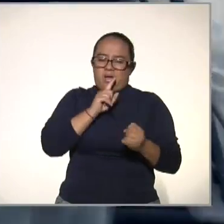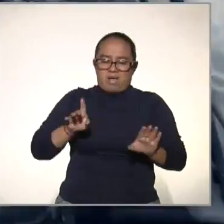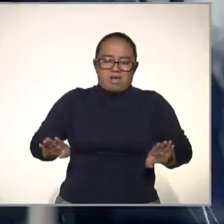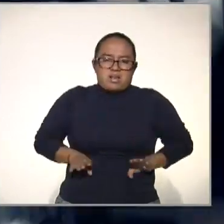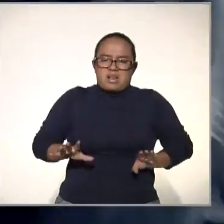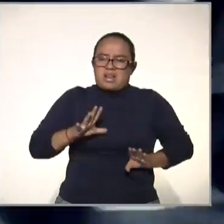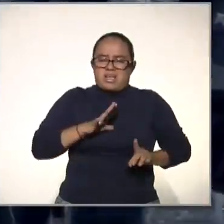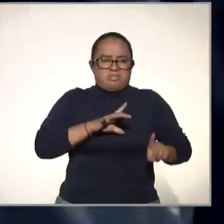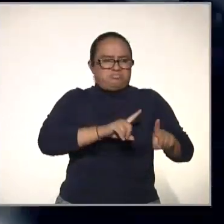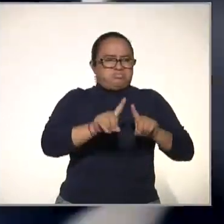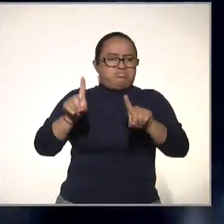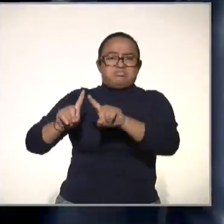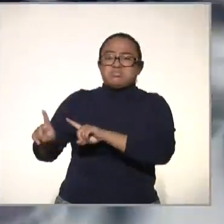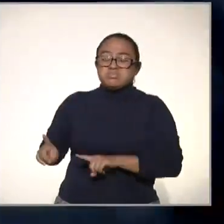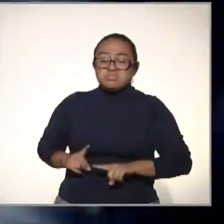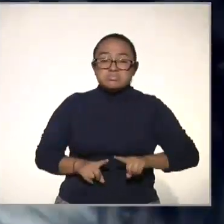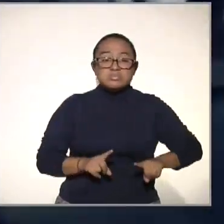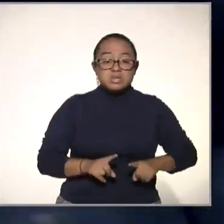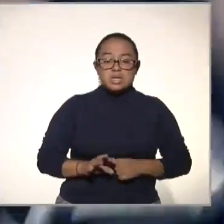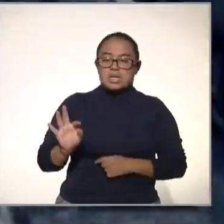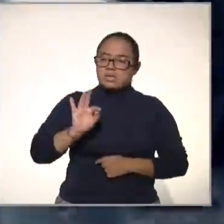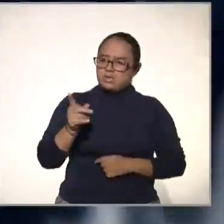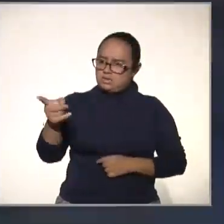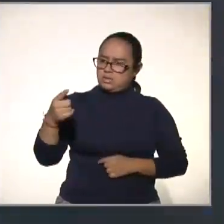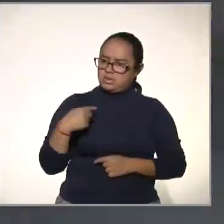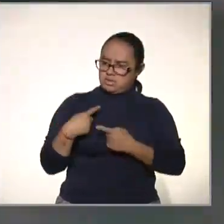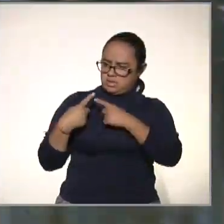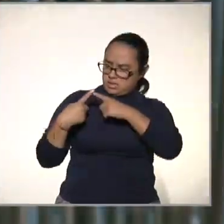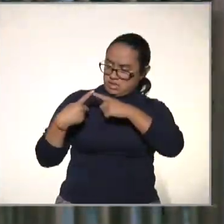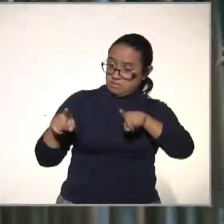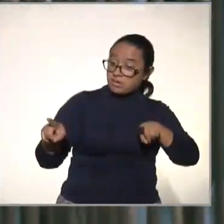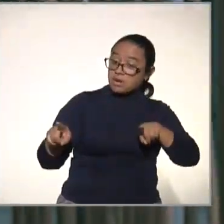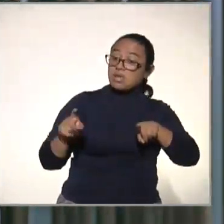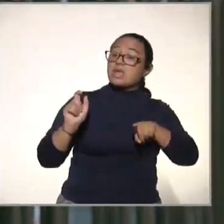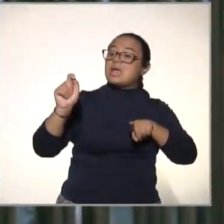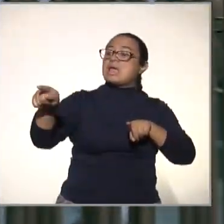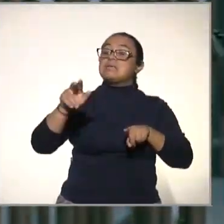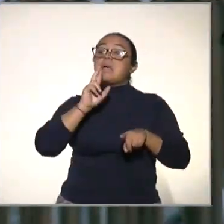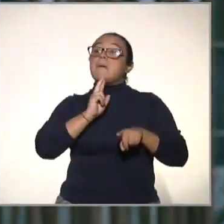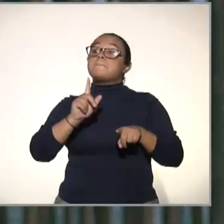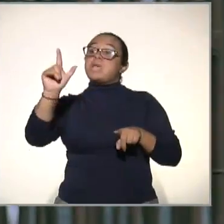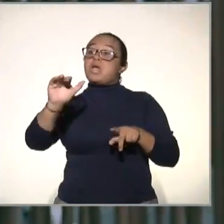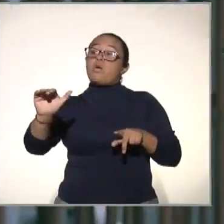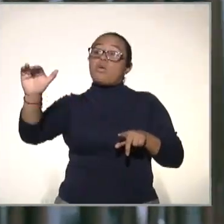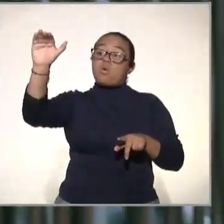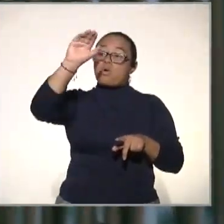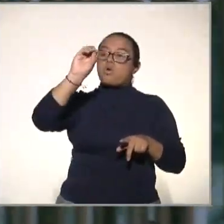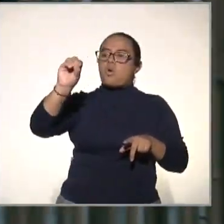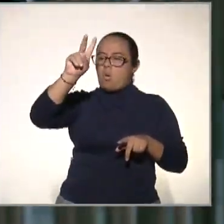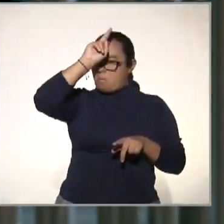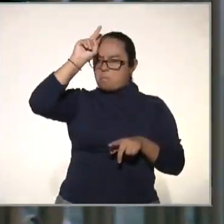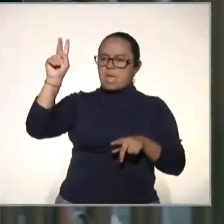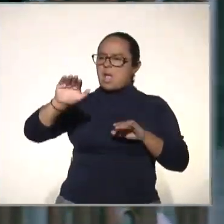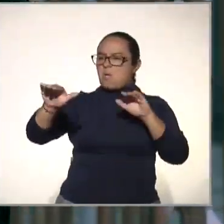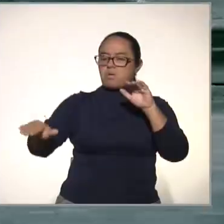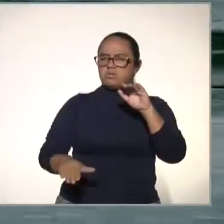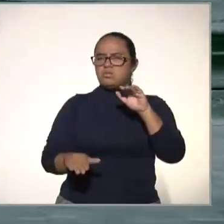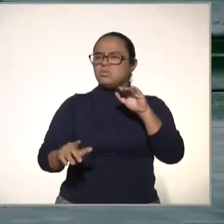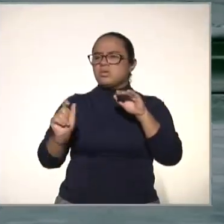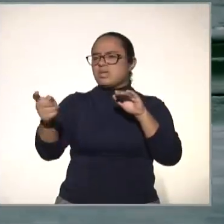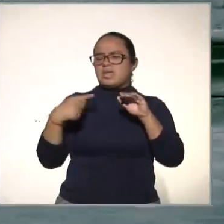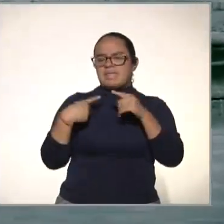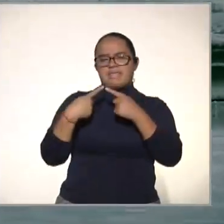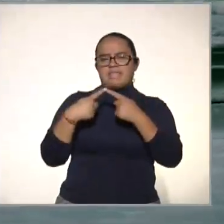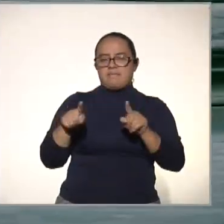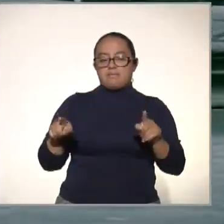diversidad. Si alguien es distinto a nosotros, no quiere decir que sea mejor o peor, solo es diferente.